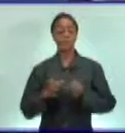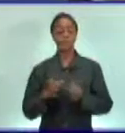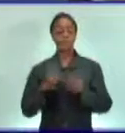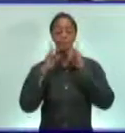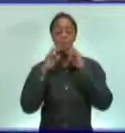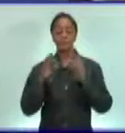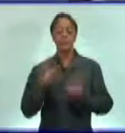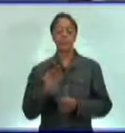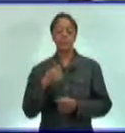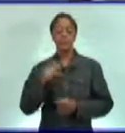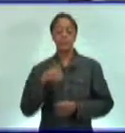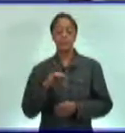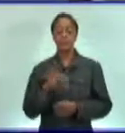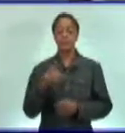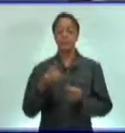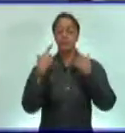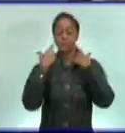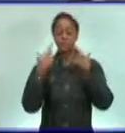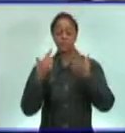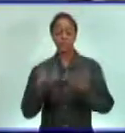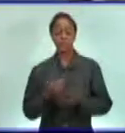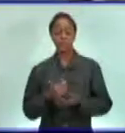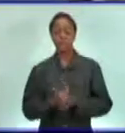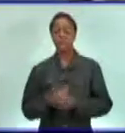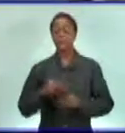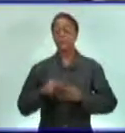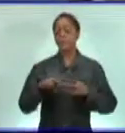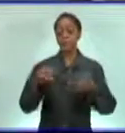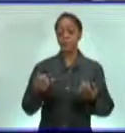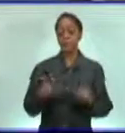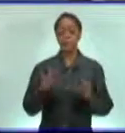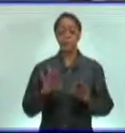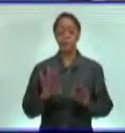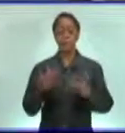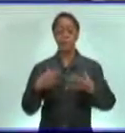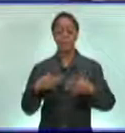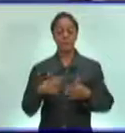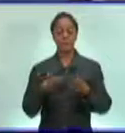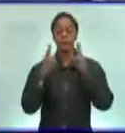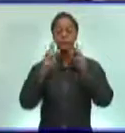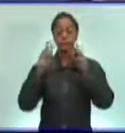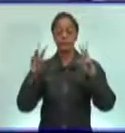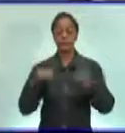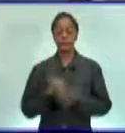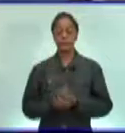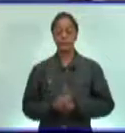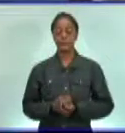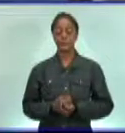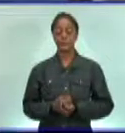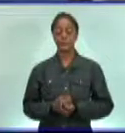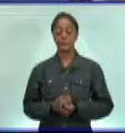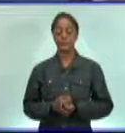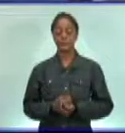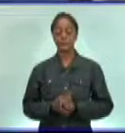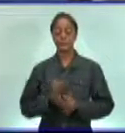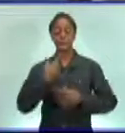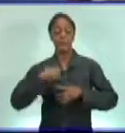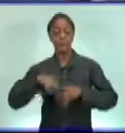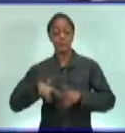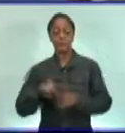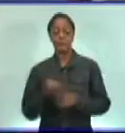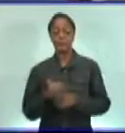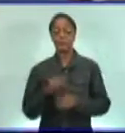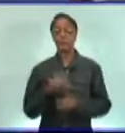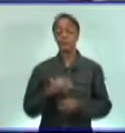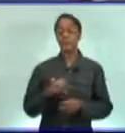vitales, ya que son muy importantes para mantenernos vivos. Otro elemento que